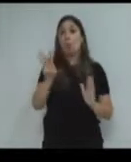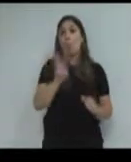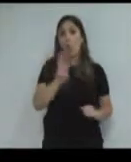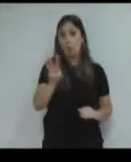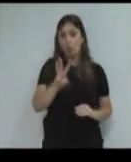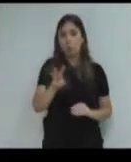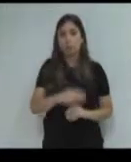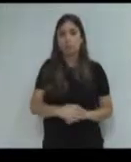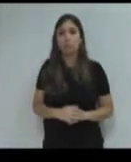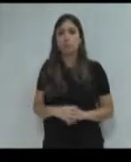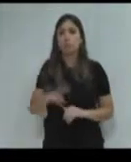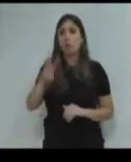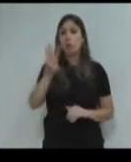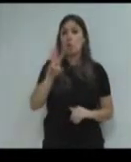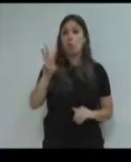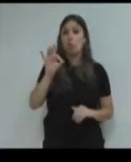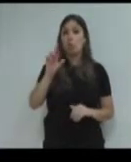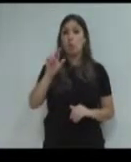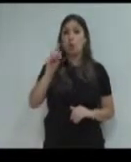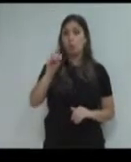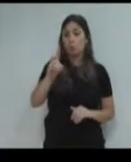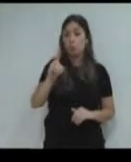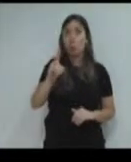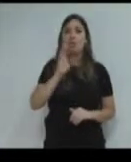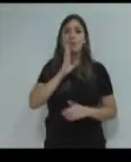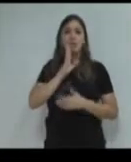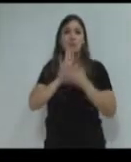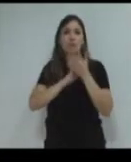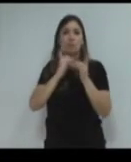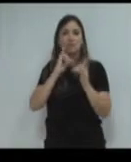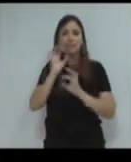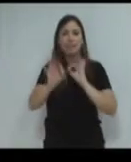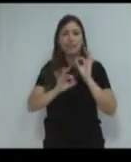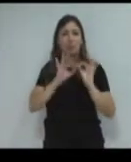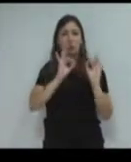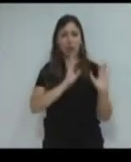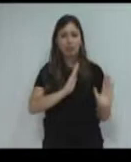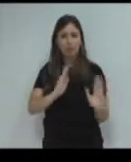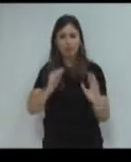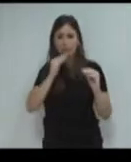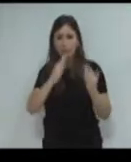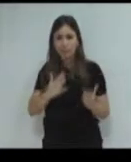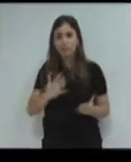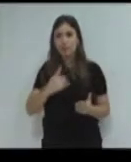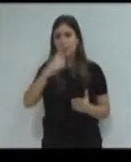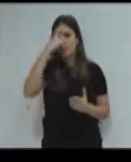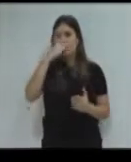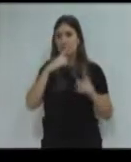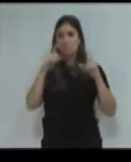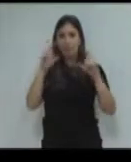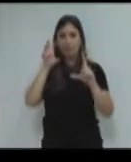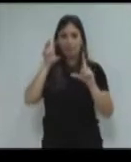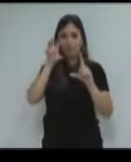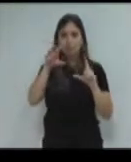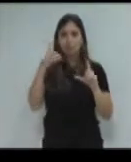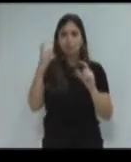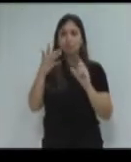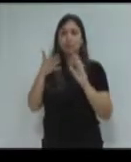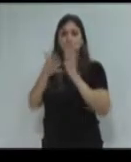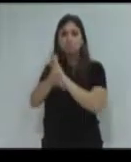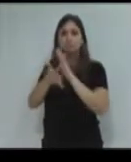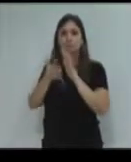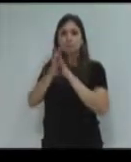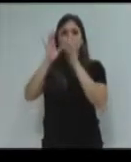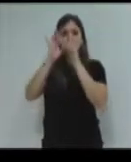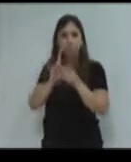Word. Hablábamos del tema de la necesidad de la estructura, la necesidad del tema de las imágenes, que hay que explicárselas si tienen